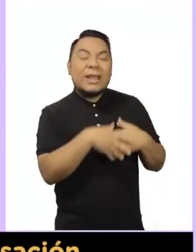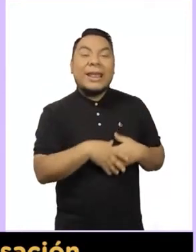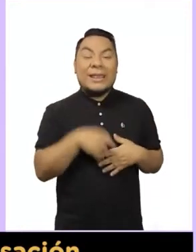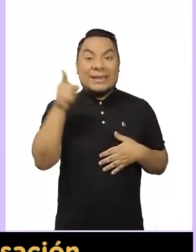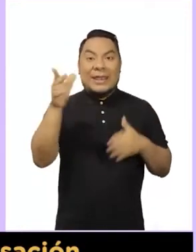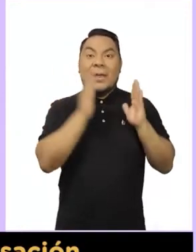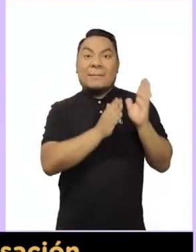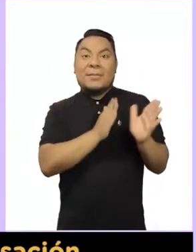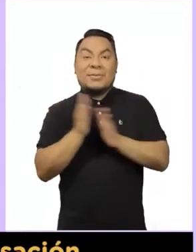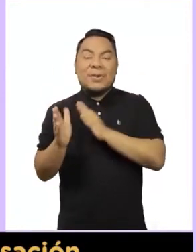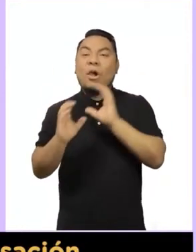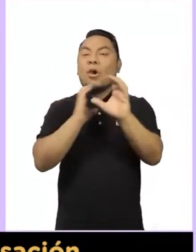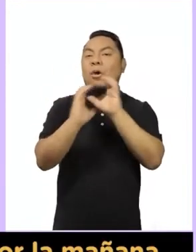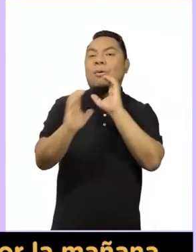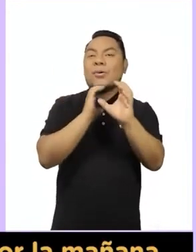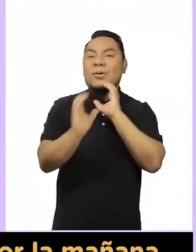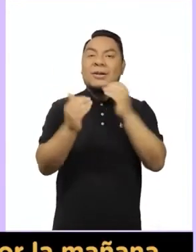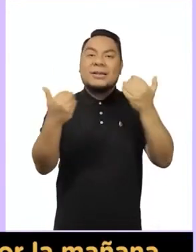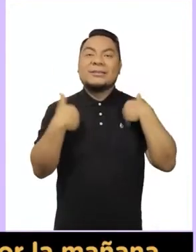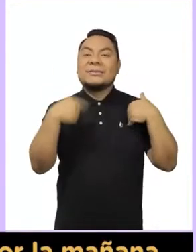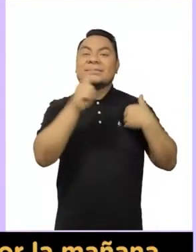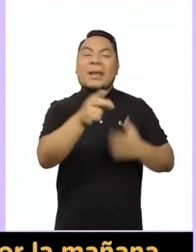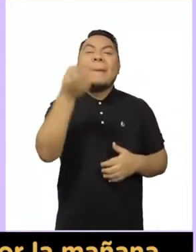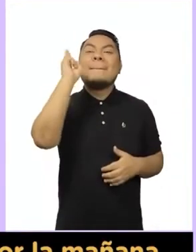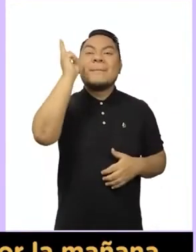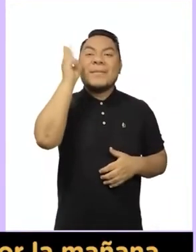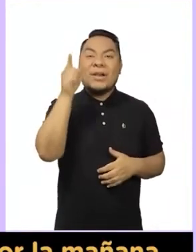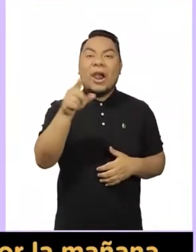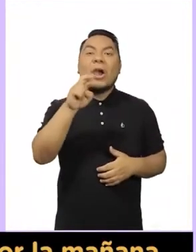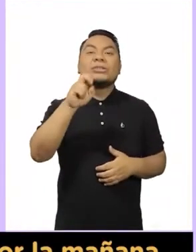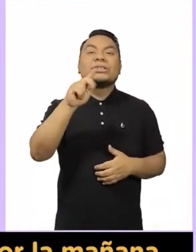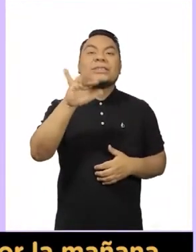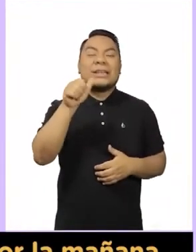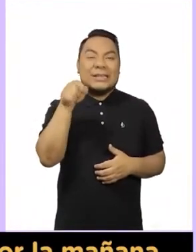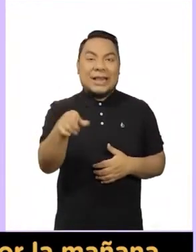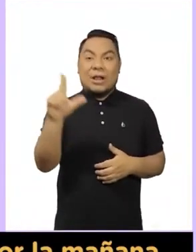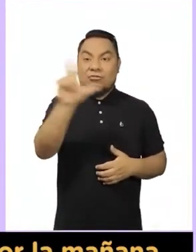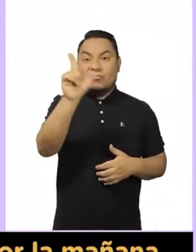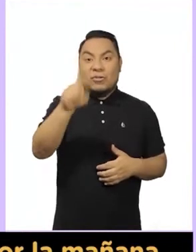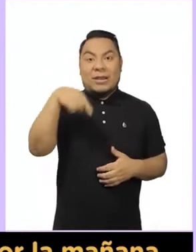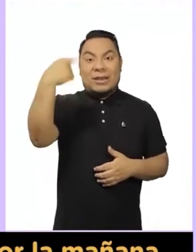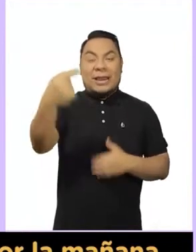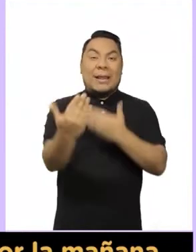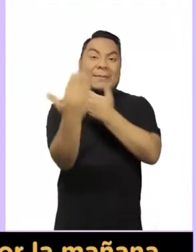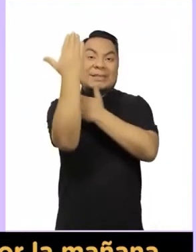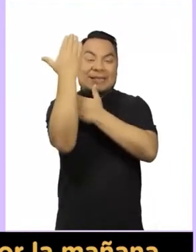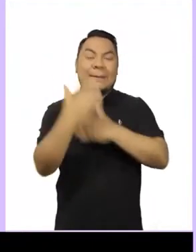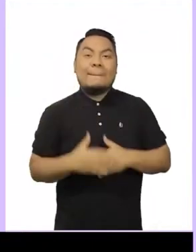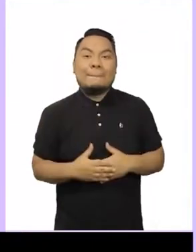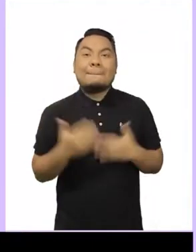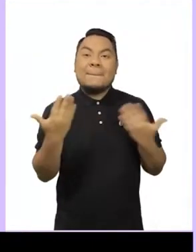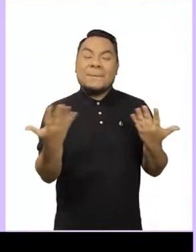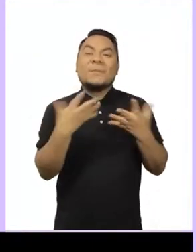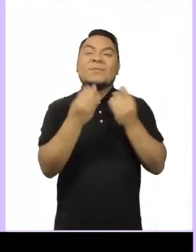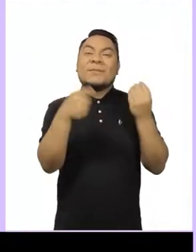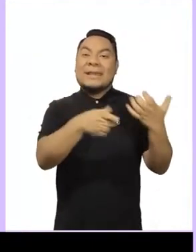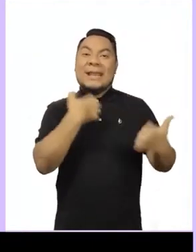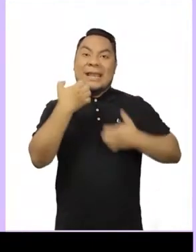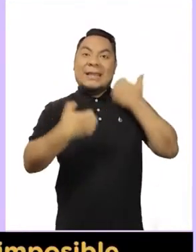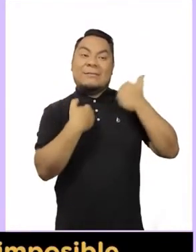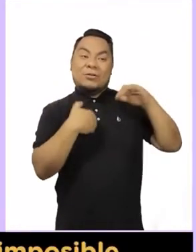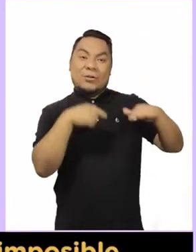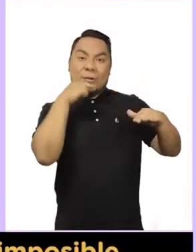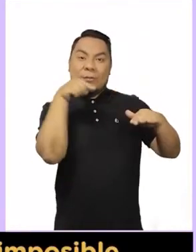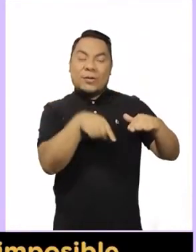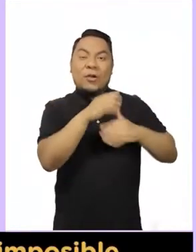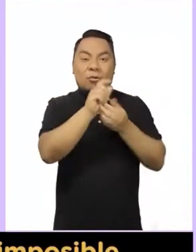mucho para la gran conversación que tendría con la maestra Rosita el lunes por la mañana. Era tanta su